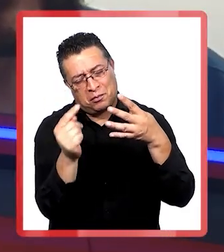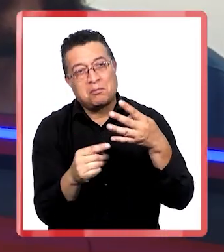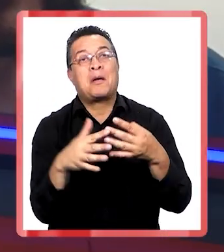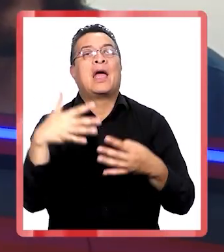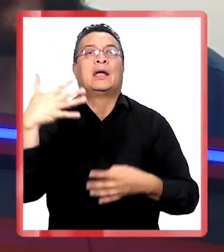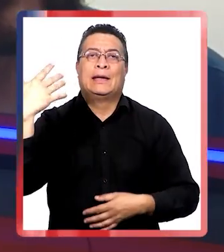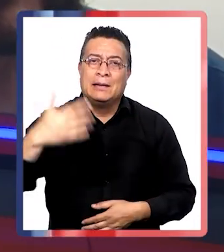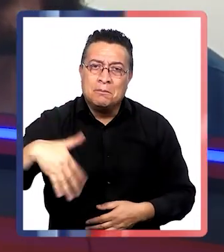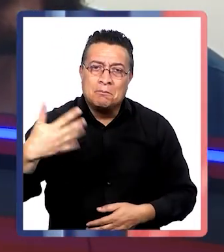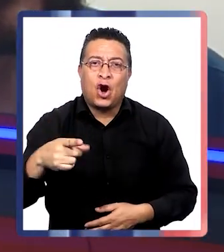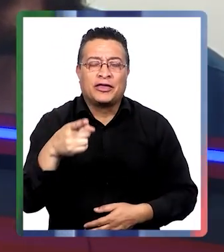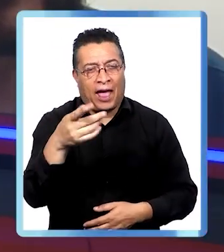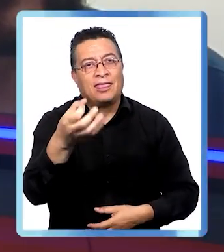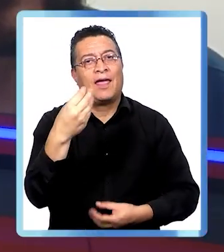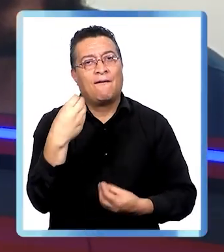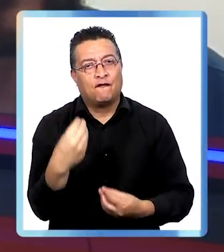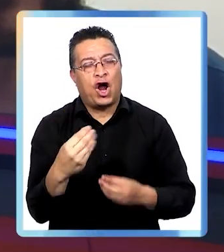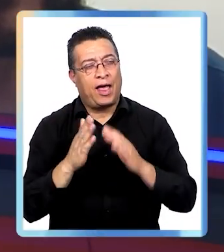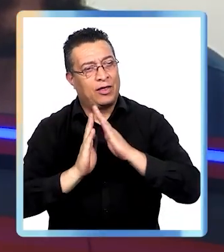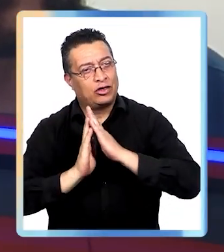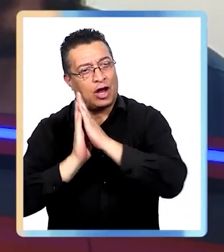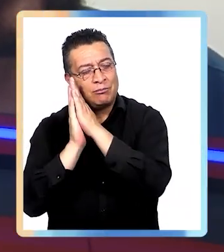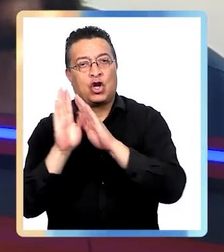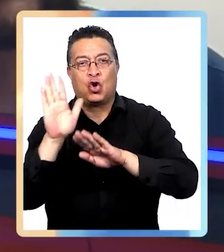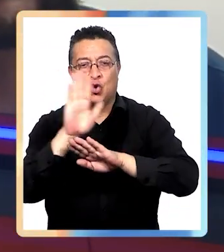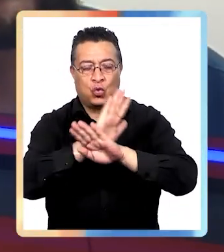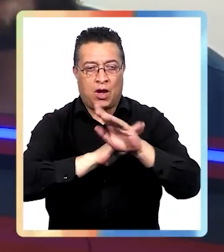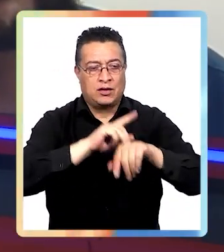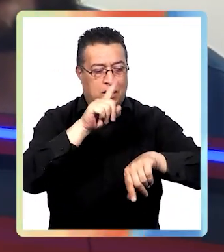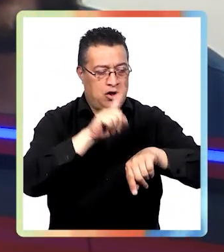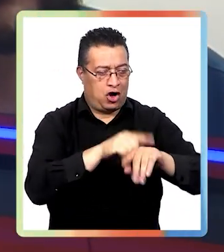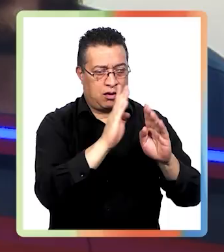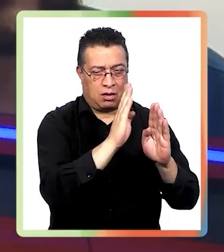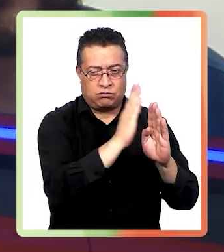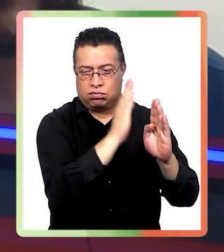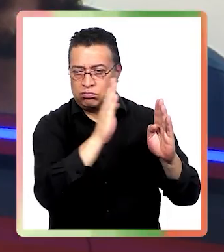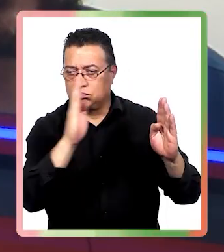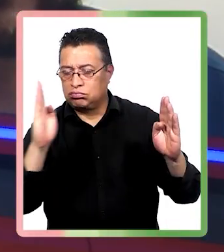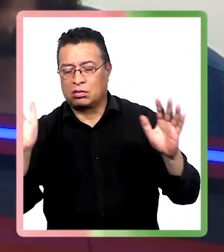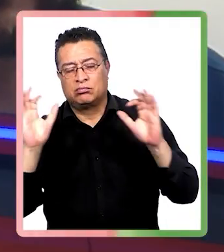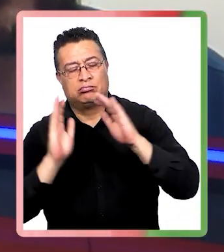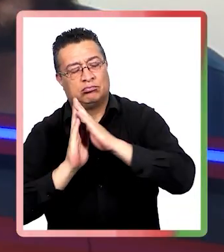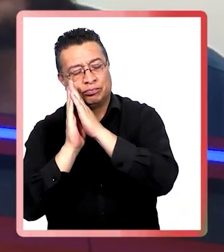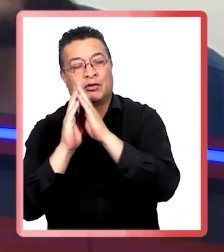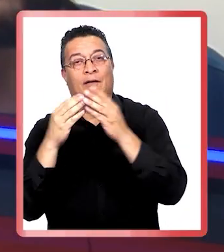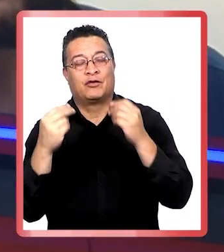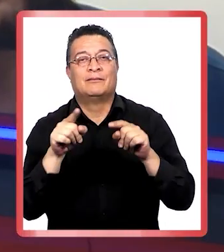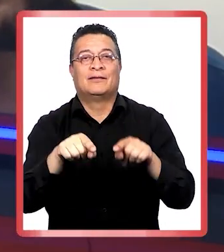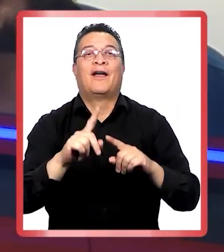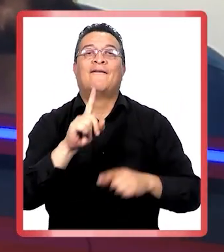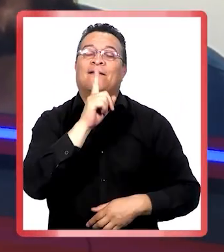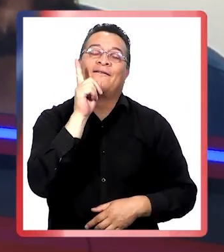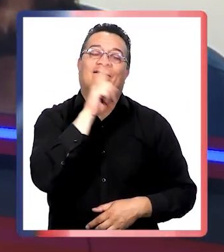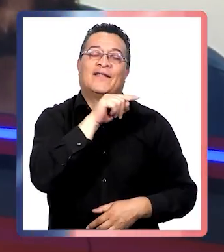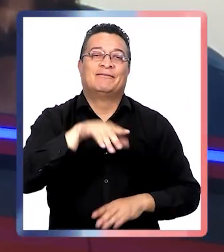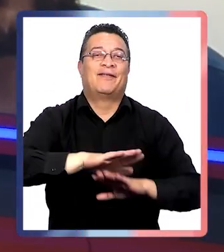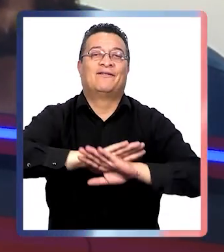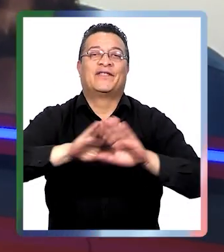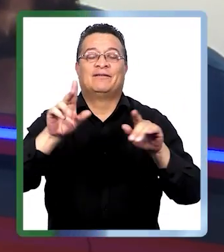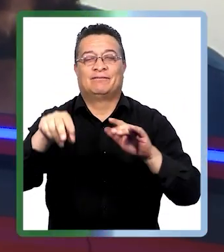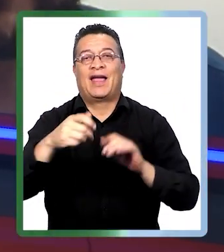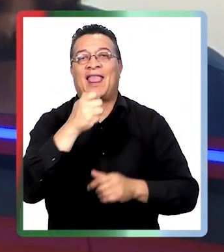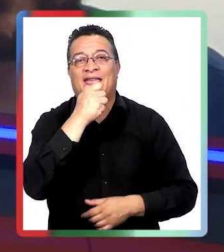varios puntos sobre la importancia de un buen dormir, de cuidar el ciclo circadiano, la higiene del sueño, es que terminamos